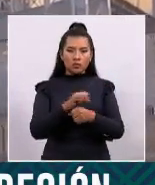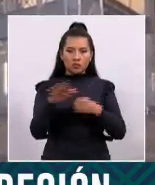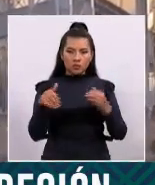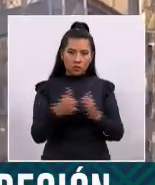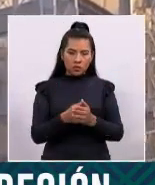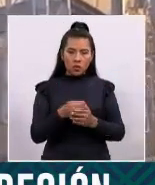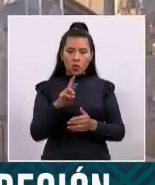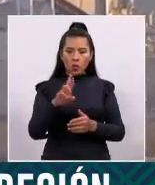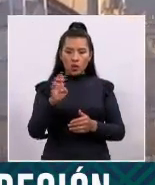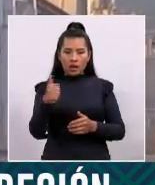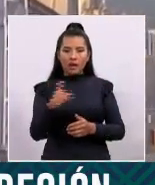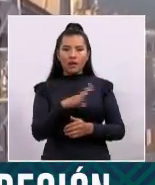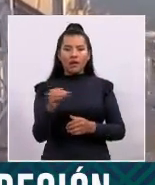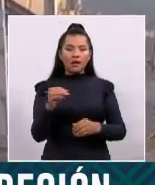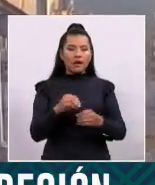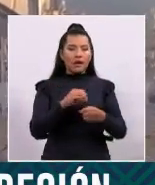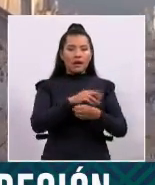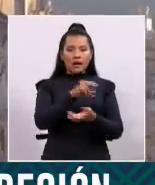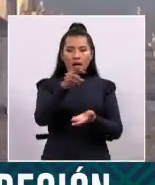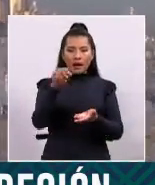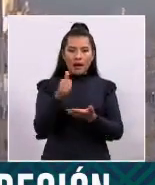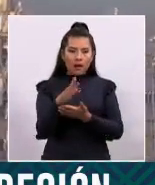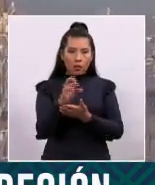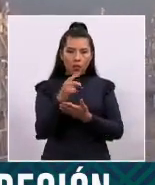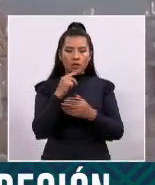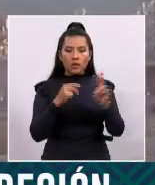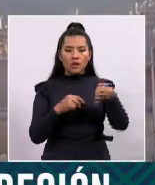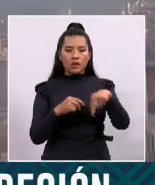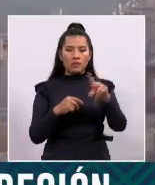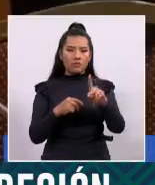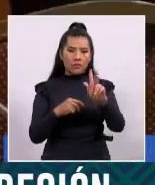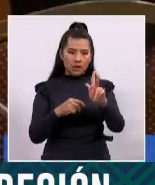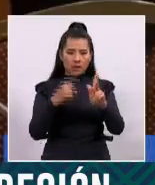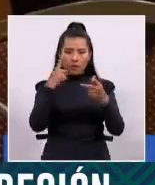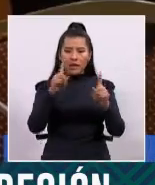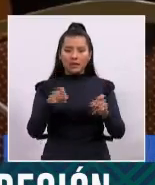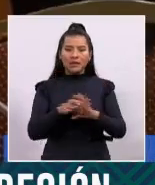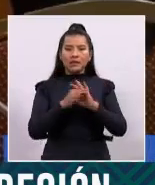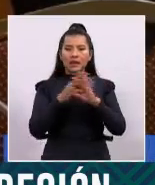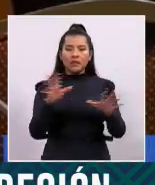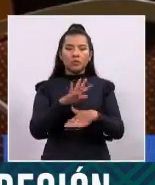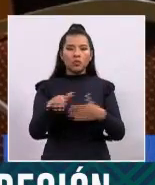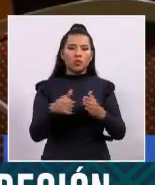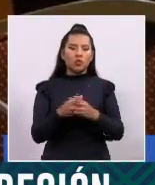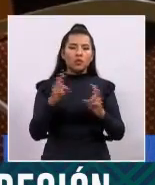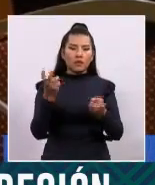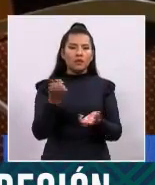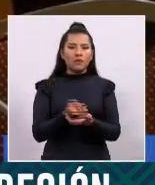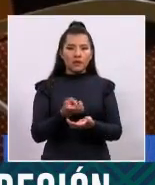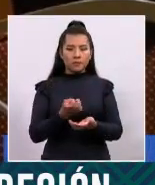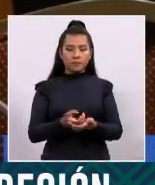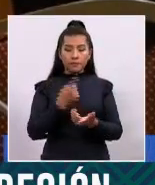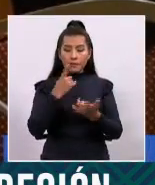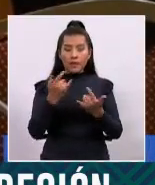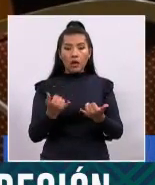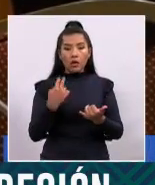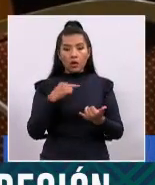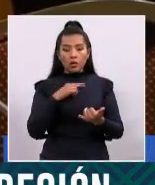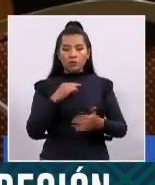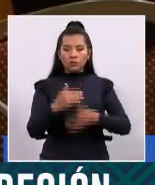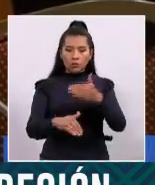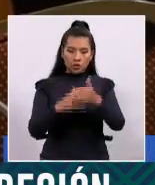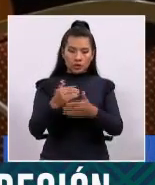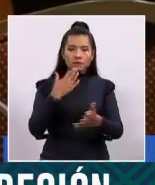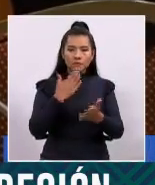y el abono NPK, como parte del proceso de reactivación económica. Estamos profundizando el proceso de reactivación